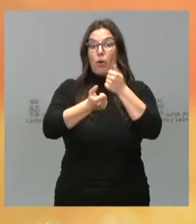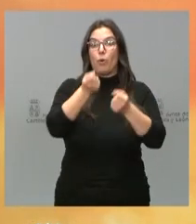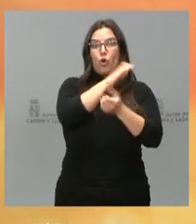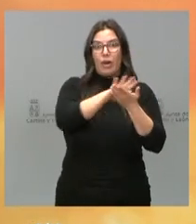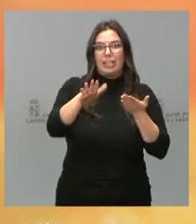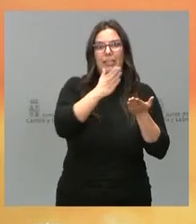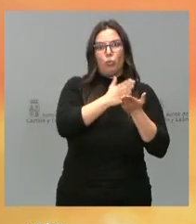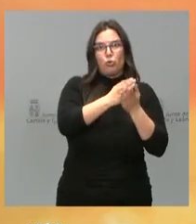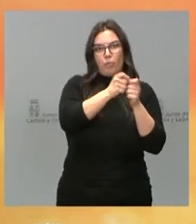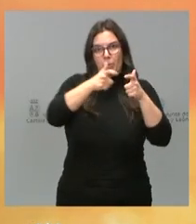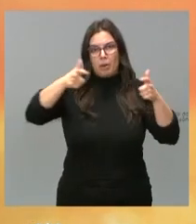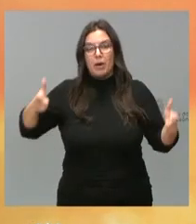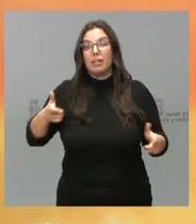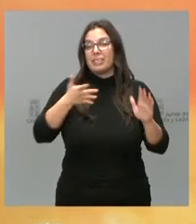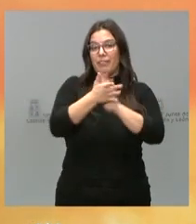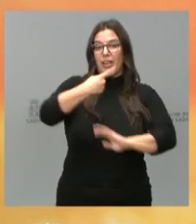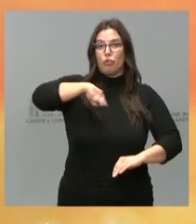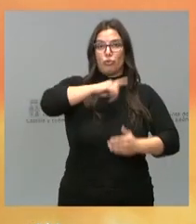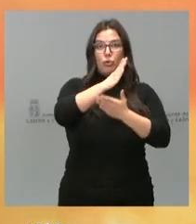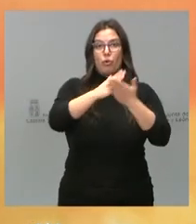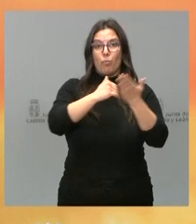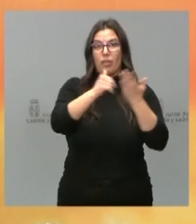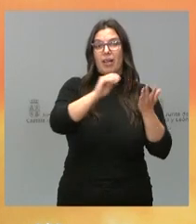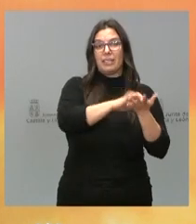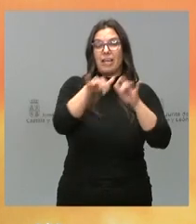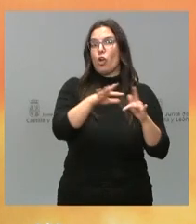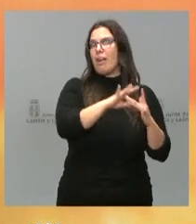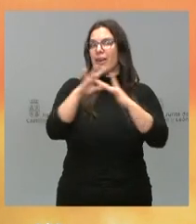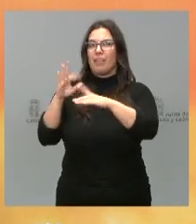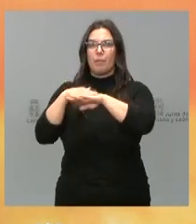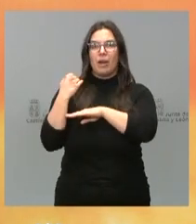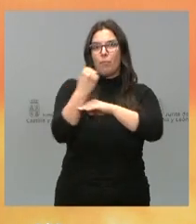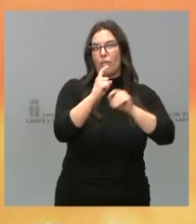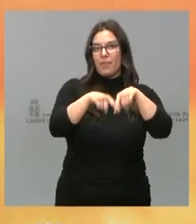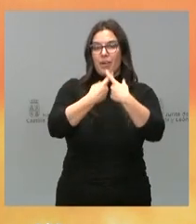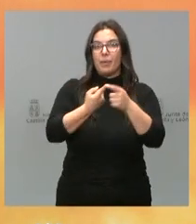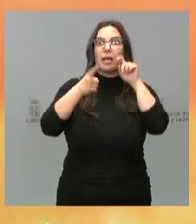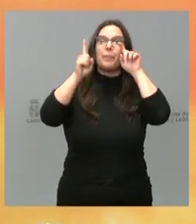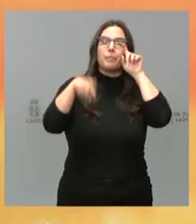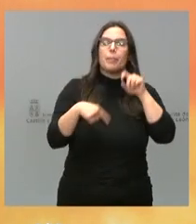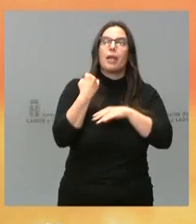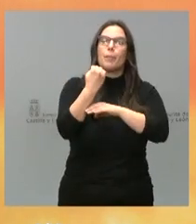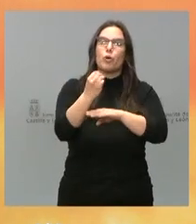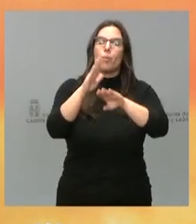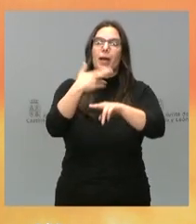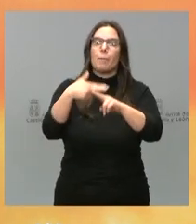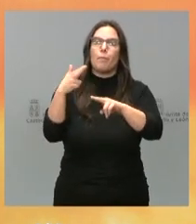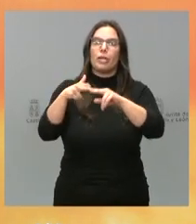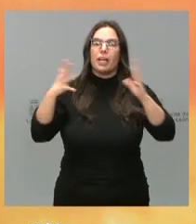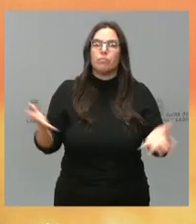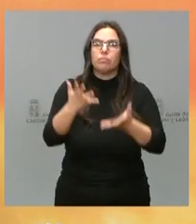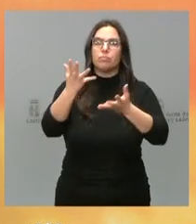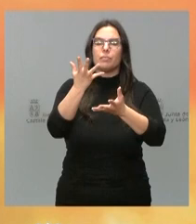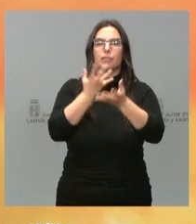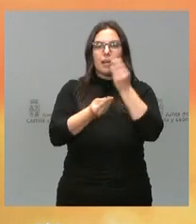confirma el liderazgo de Castilla y León en el apoyo a las familias y también en el apoyo a las políticas de fomento